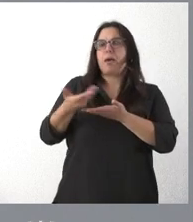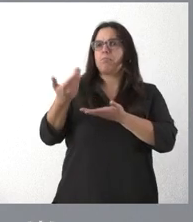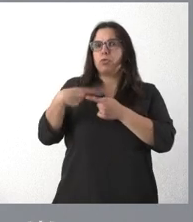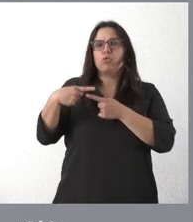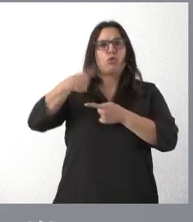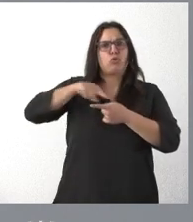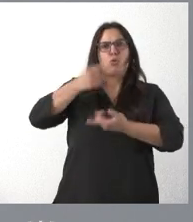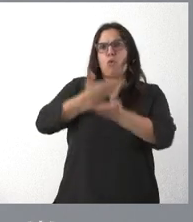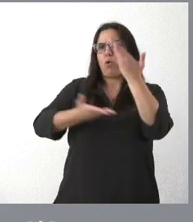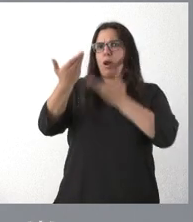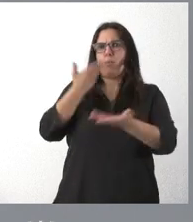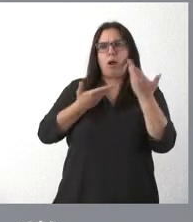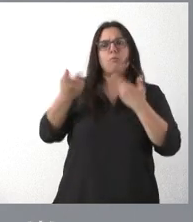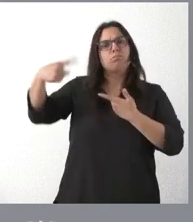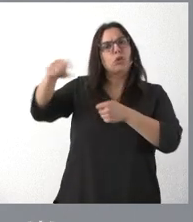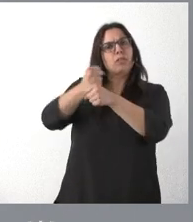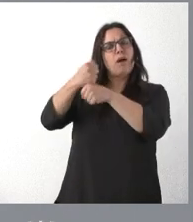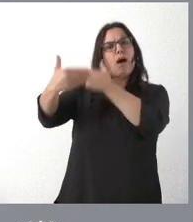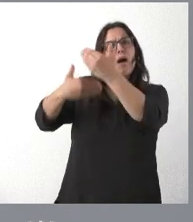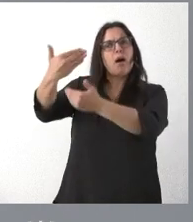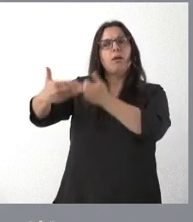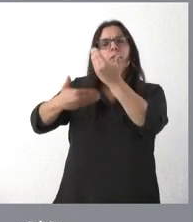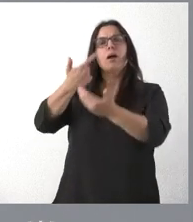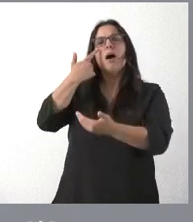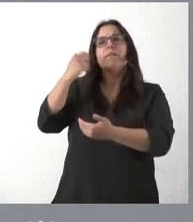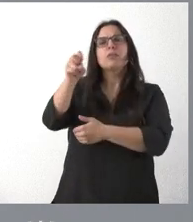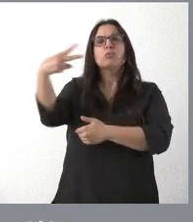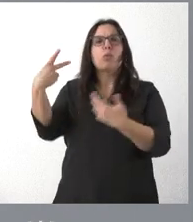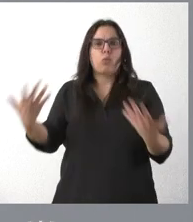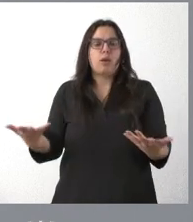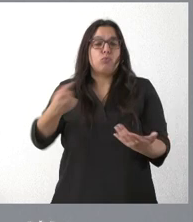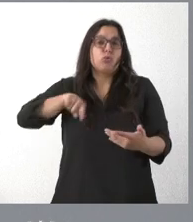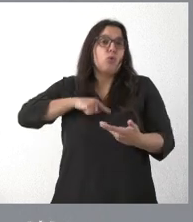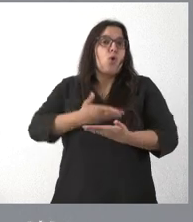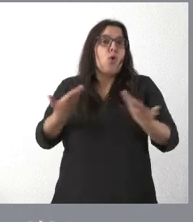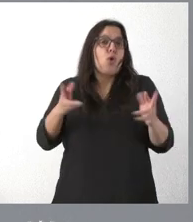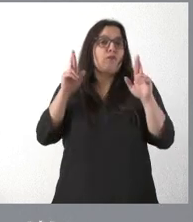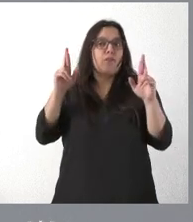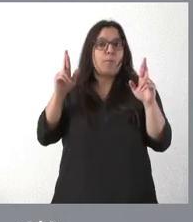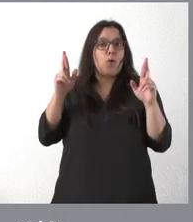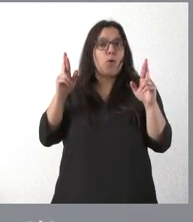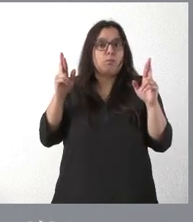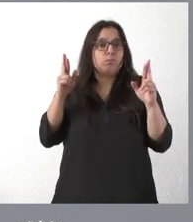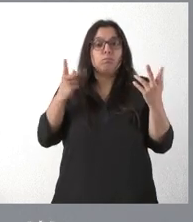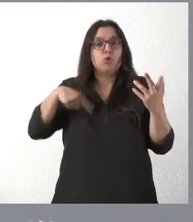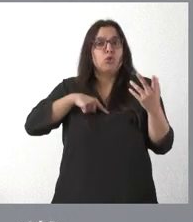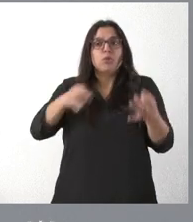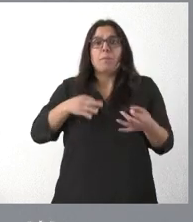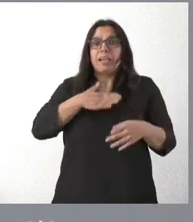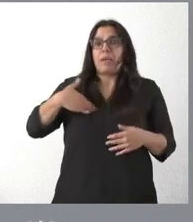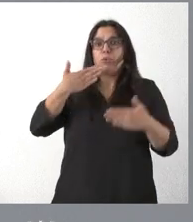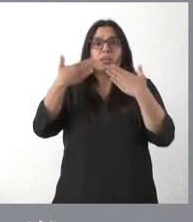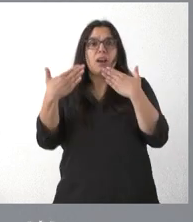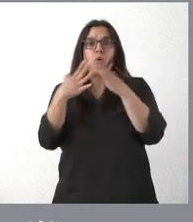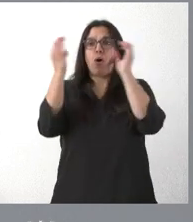vamos a dejarles trabajar y vamos a esperar su resolución confiamos en la misma nuestra voluntad siempre es el diálogo el acuerdo